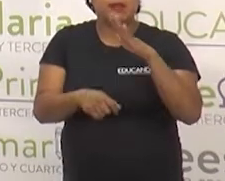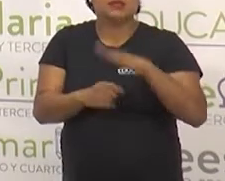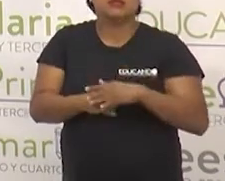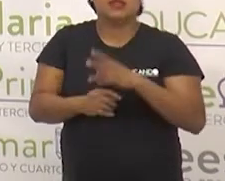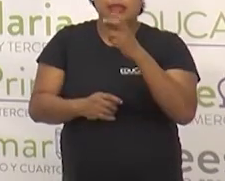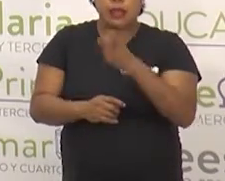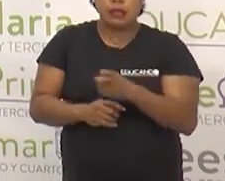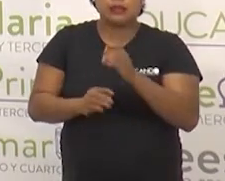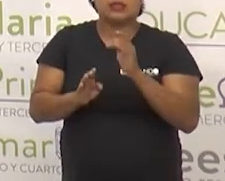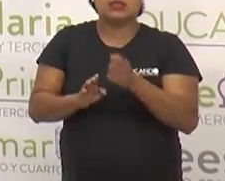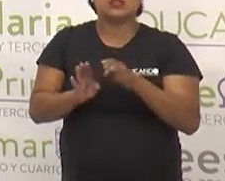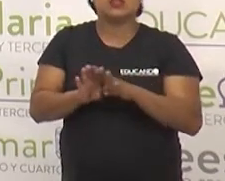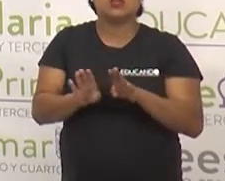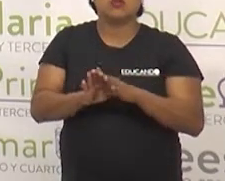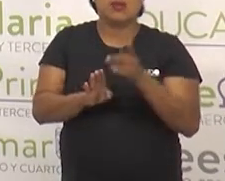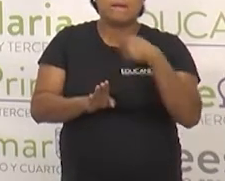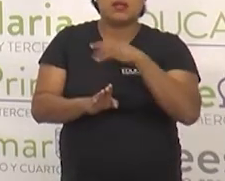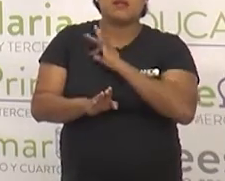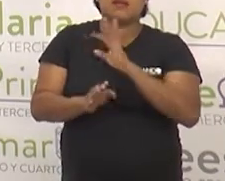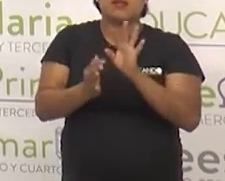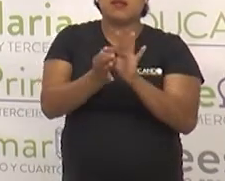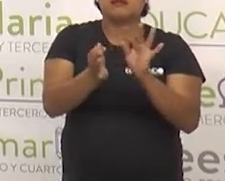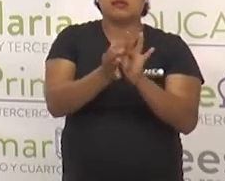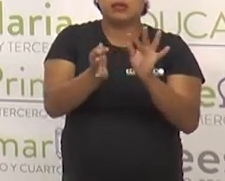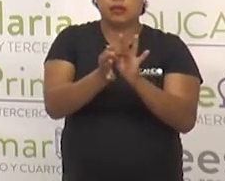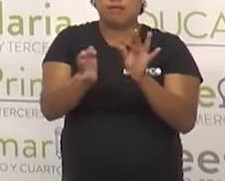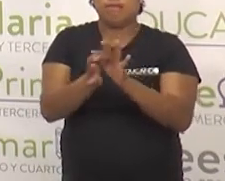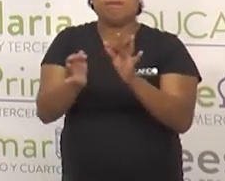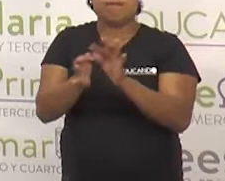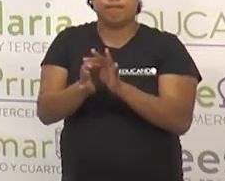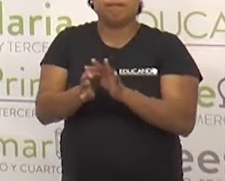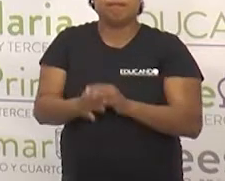Además, esta sería una forma para explicar